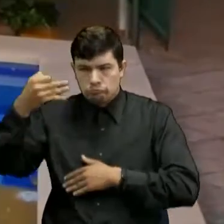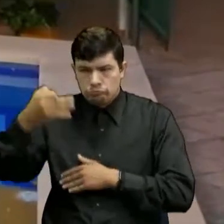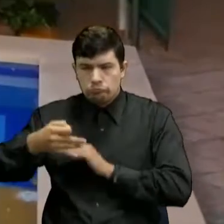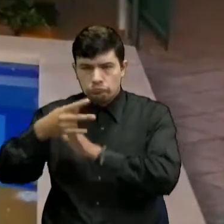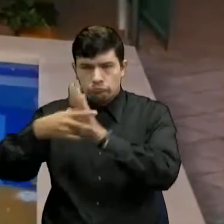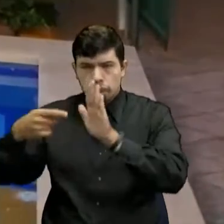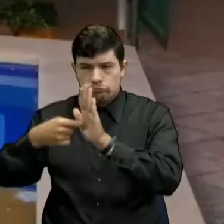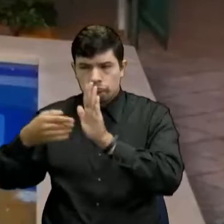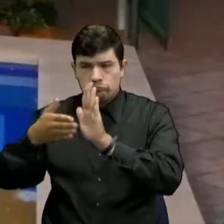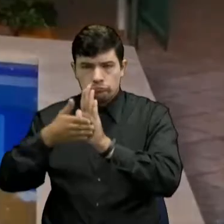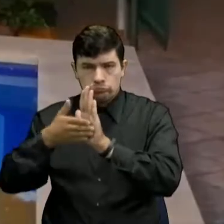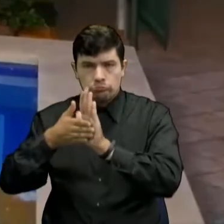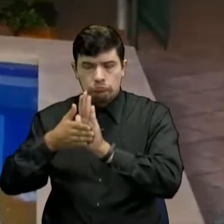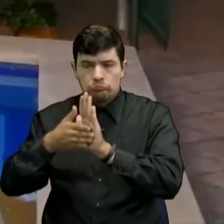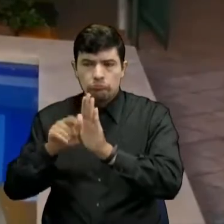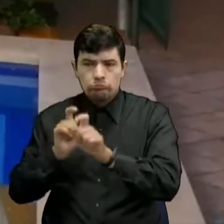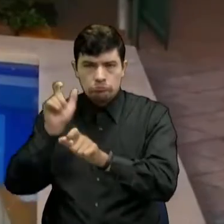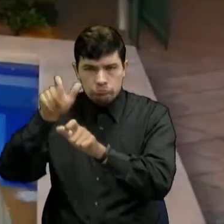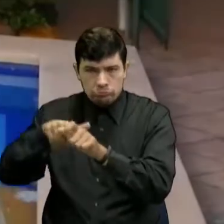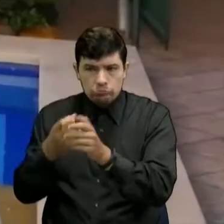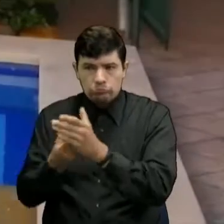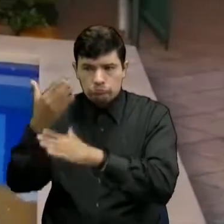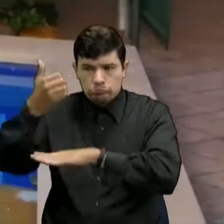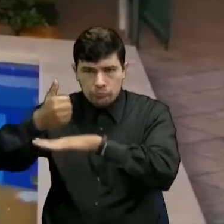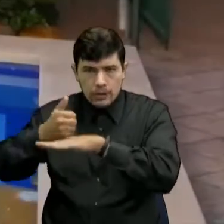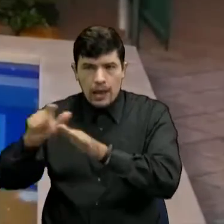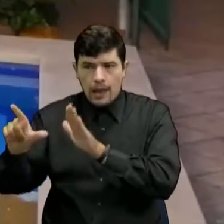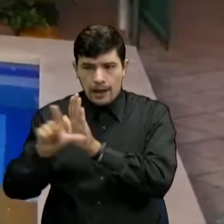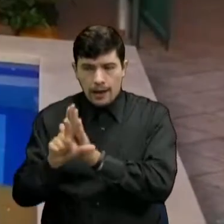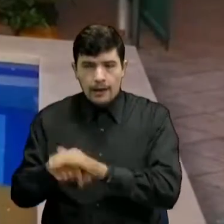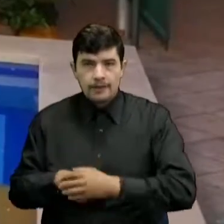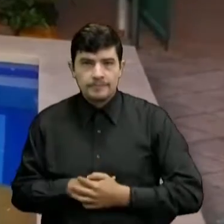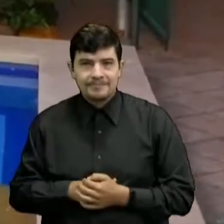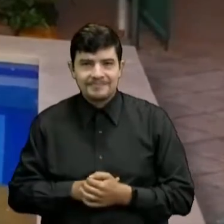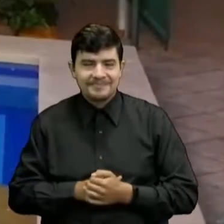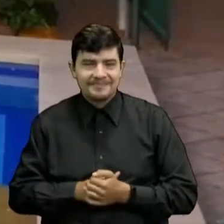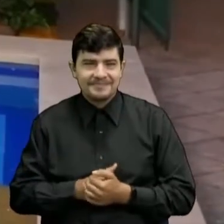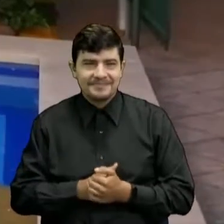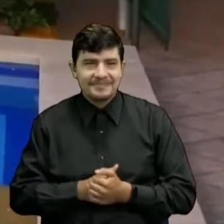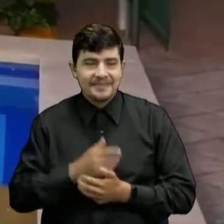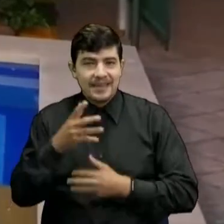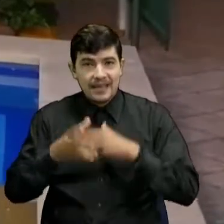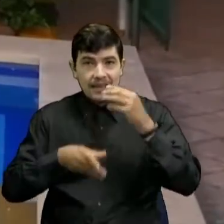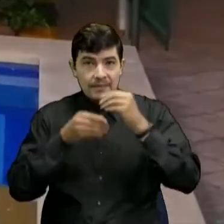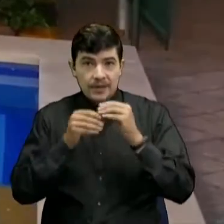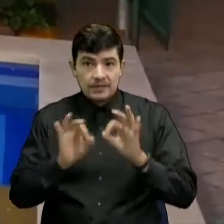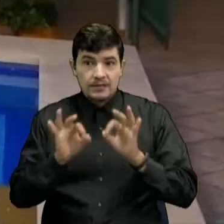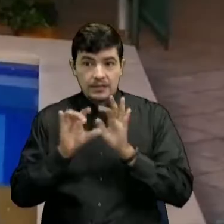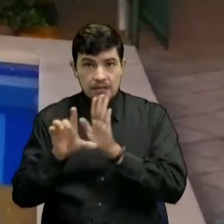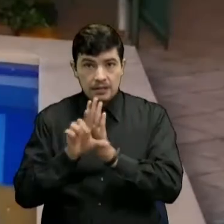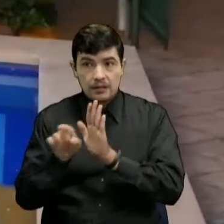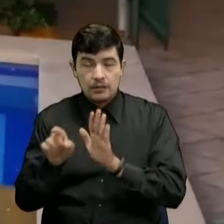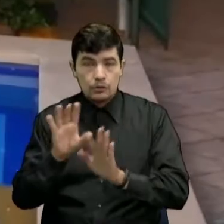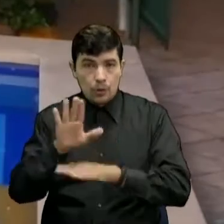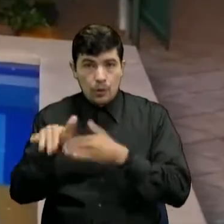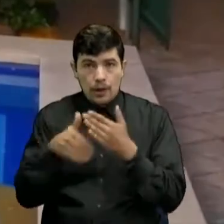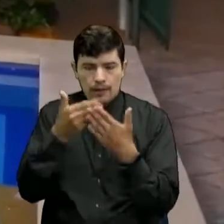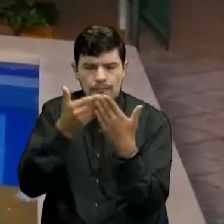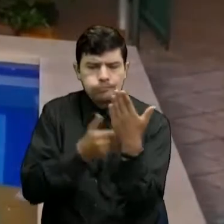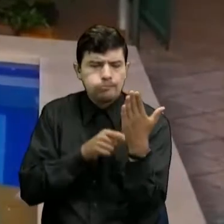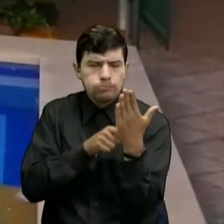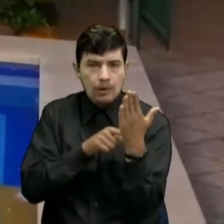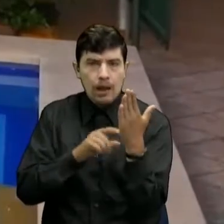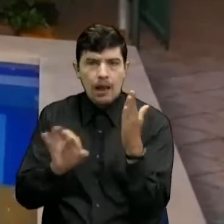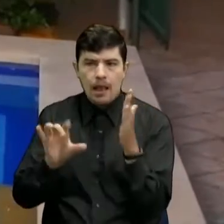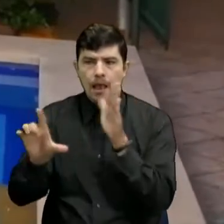constituido, que cumple con las garantías de bioseguridad y cuenta con toda la documentación exigida ante la